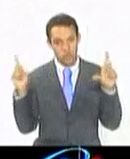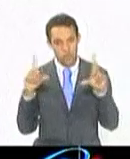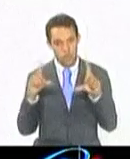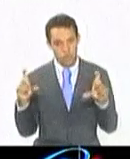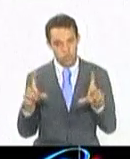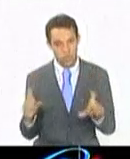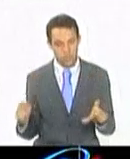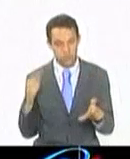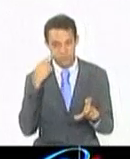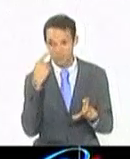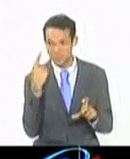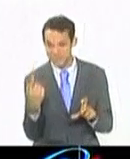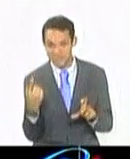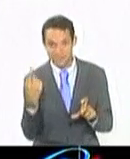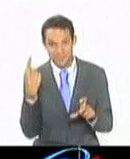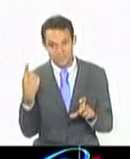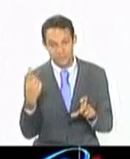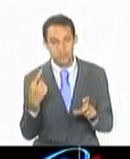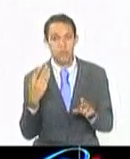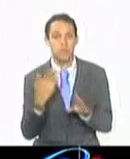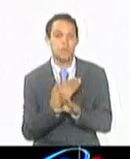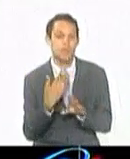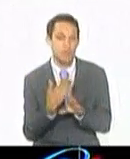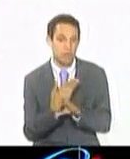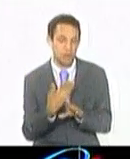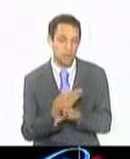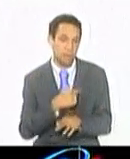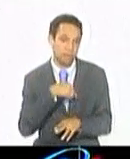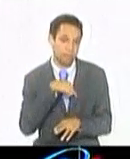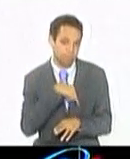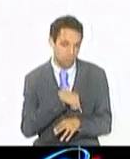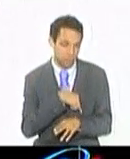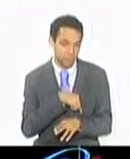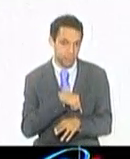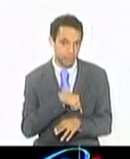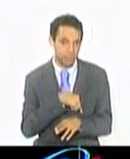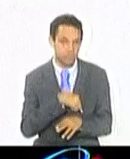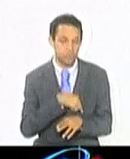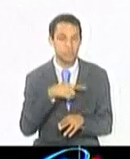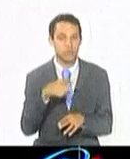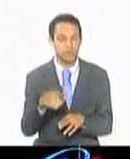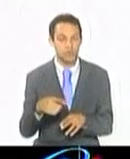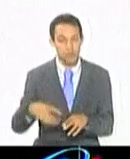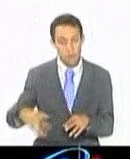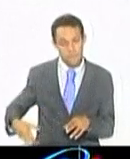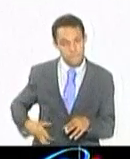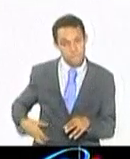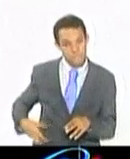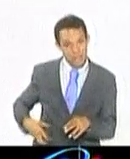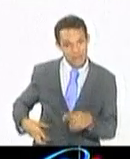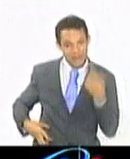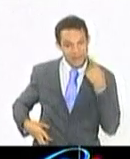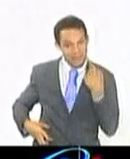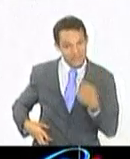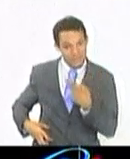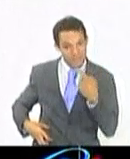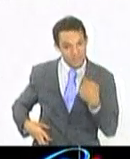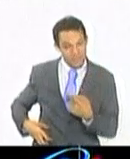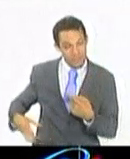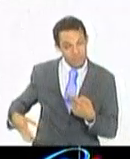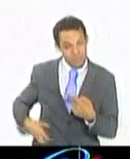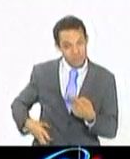son los los trastornos metabólicos y miren lo importante las células betas del páncreas que es lo que se ve ahí en el centro de